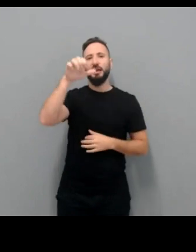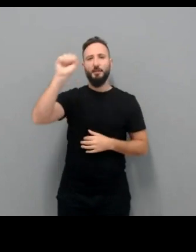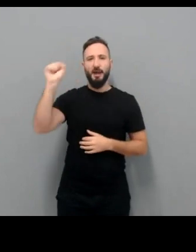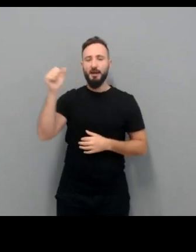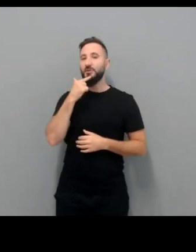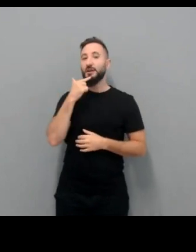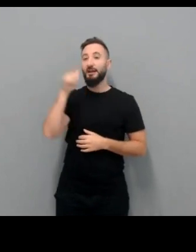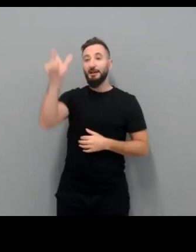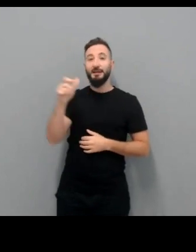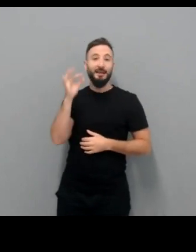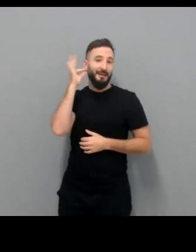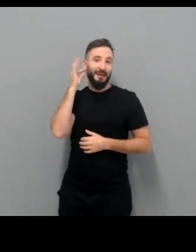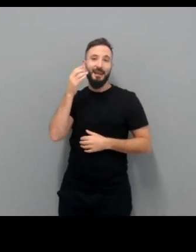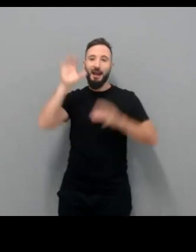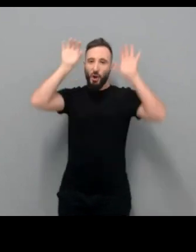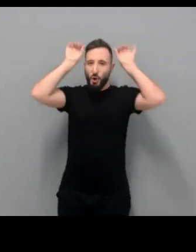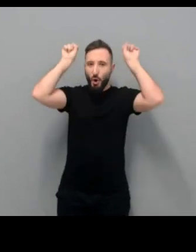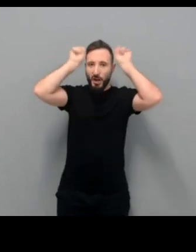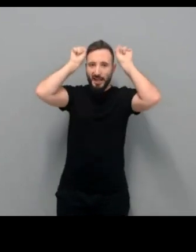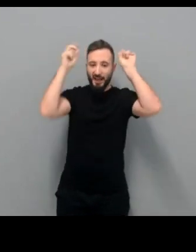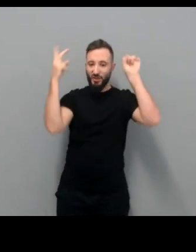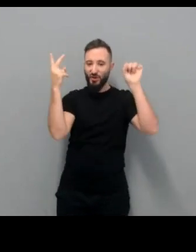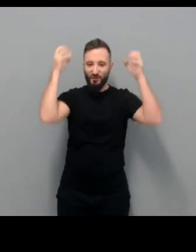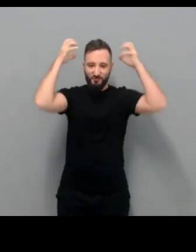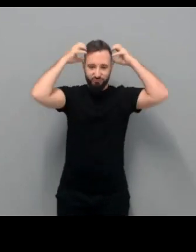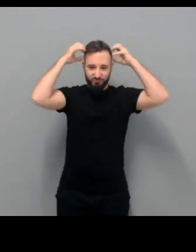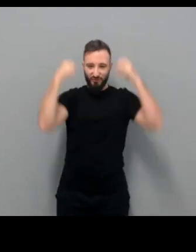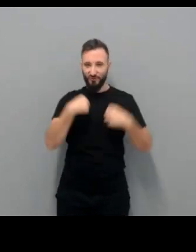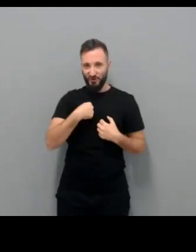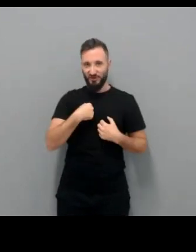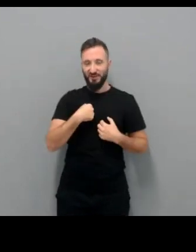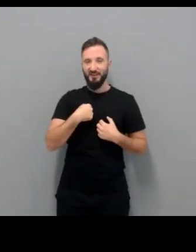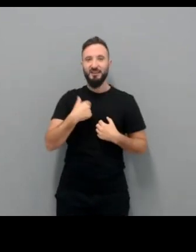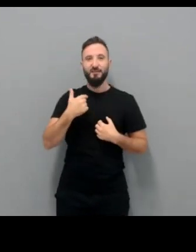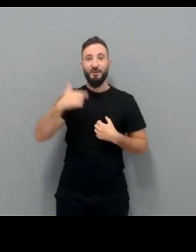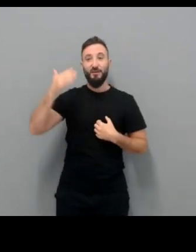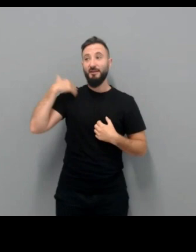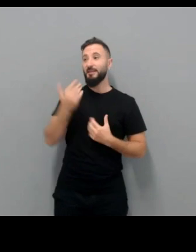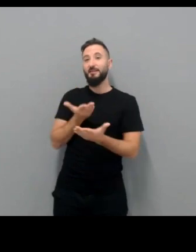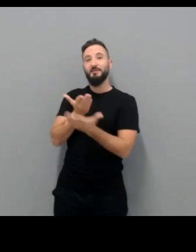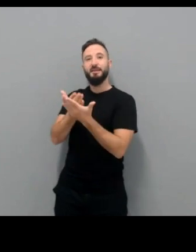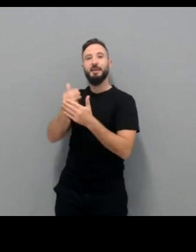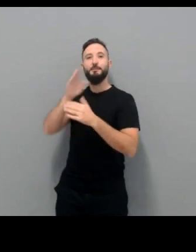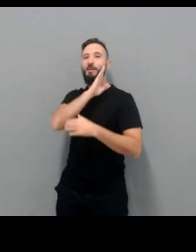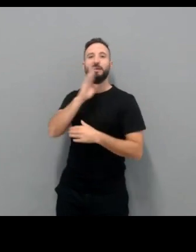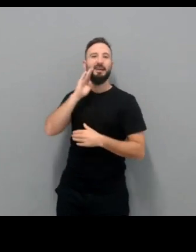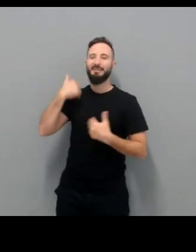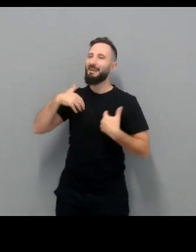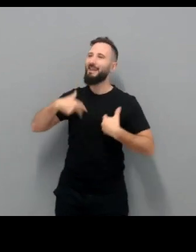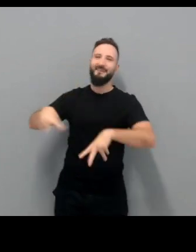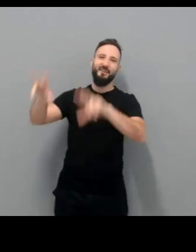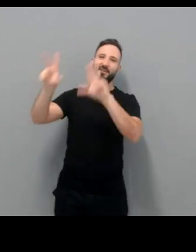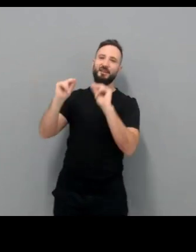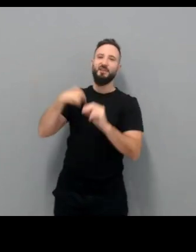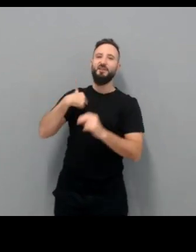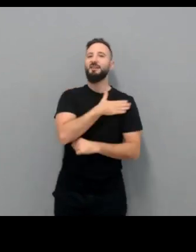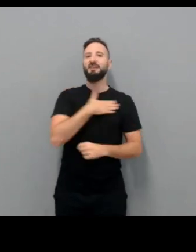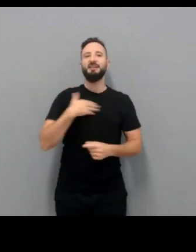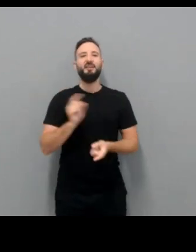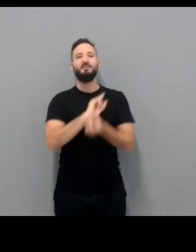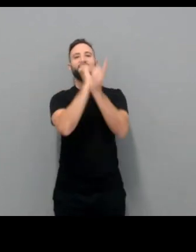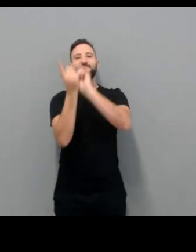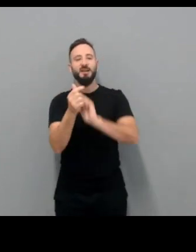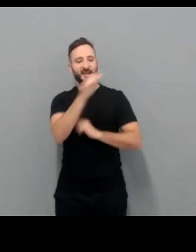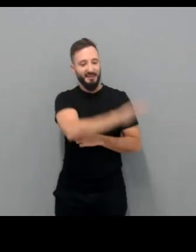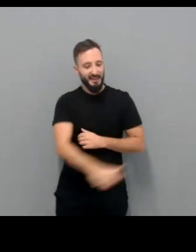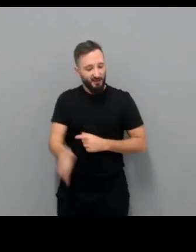con dos coletas y pompones soy yo. Pero el outfit lo decidí a mi madre. Ya no soy esa niña y ahora quiero enseñar a otros